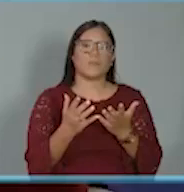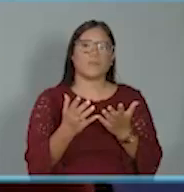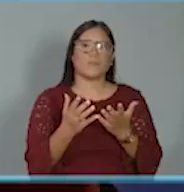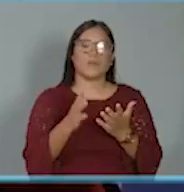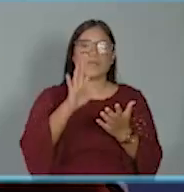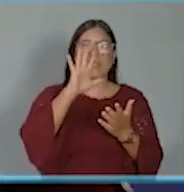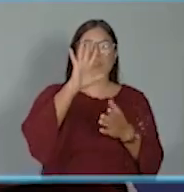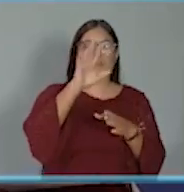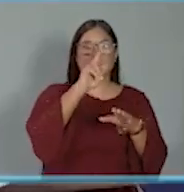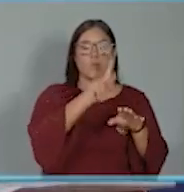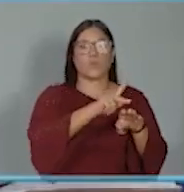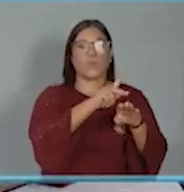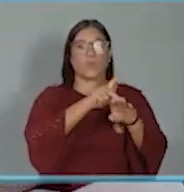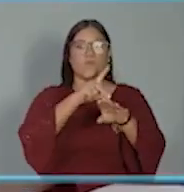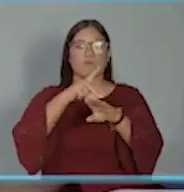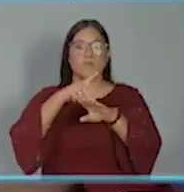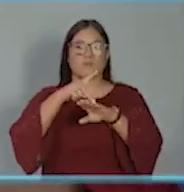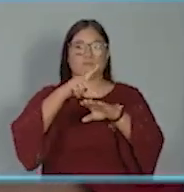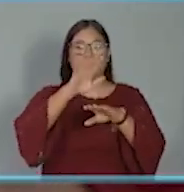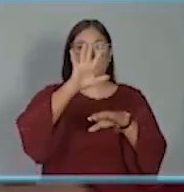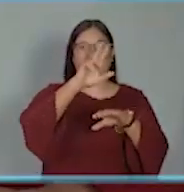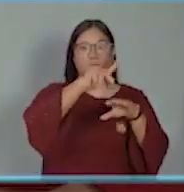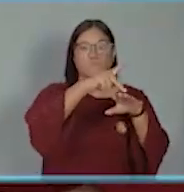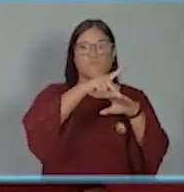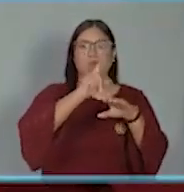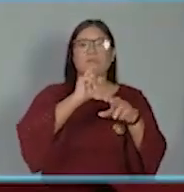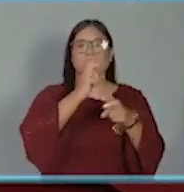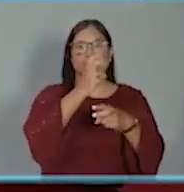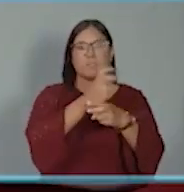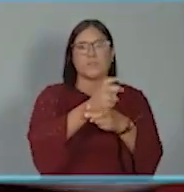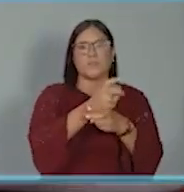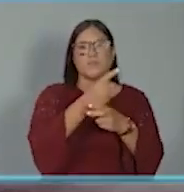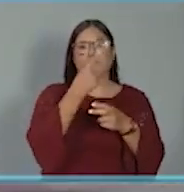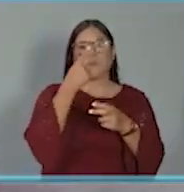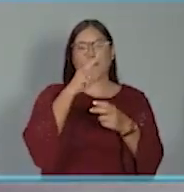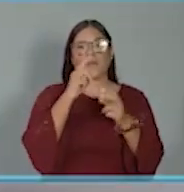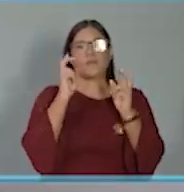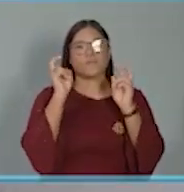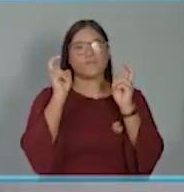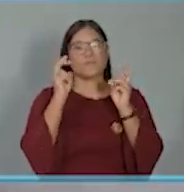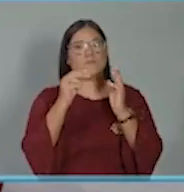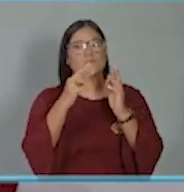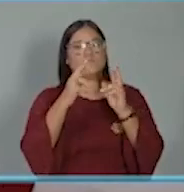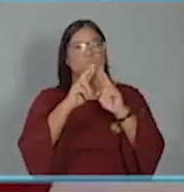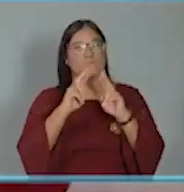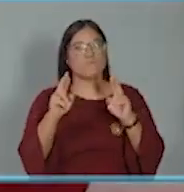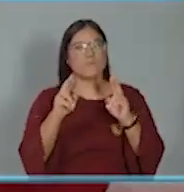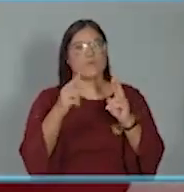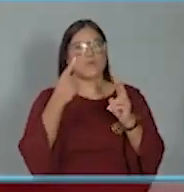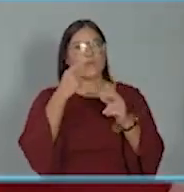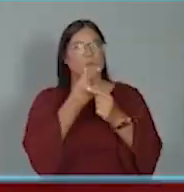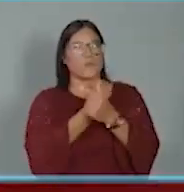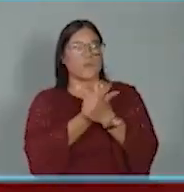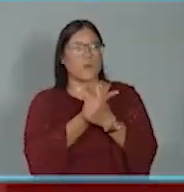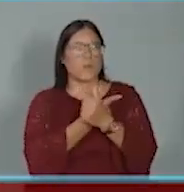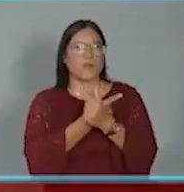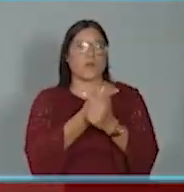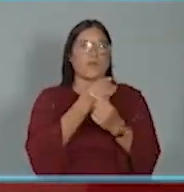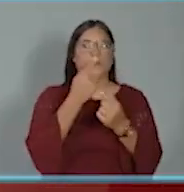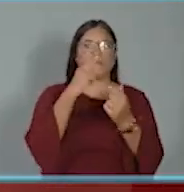provincias que nos iban a hacer un reto en materia de té como reclutamiento seguridad tecnología